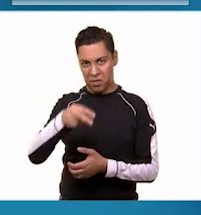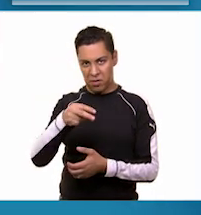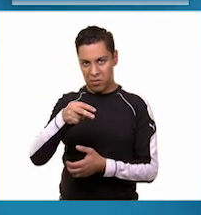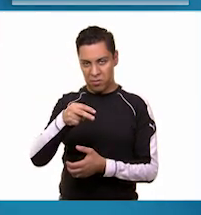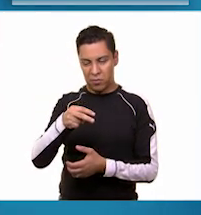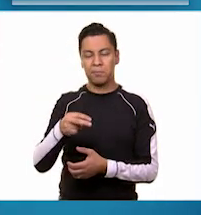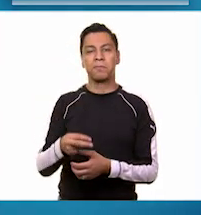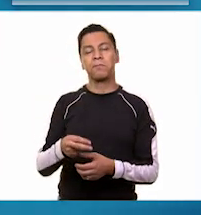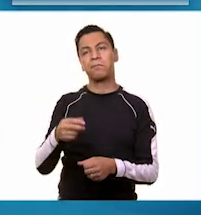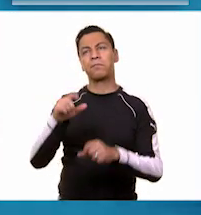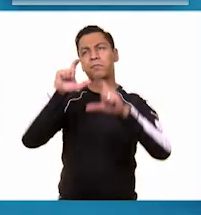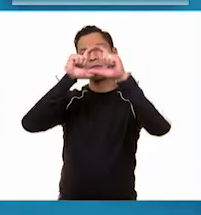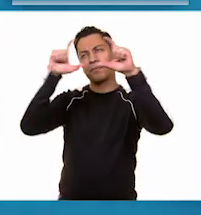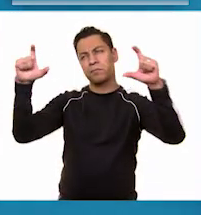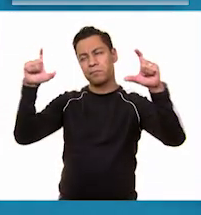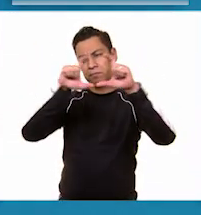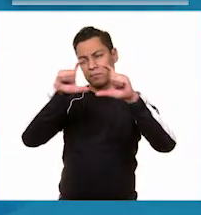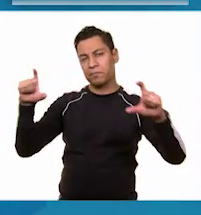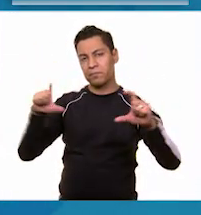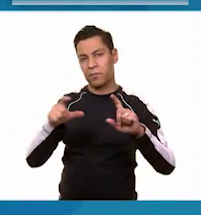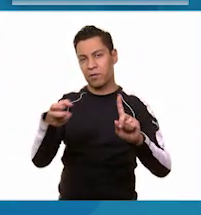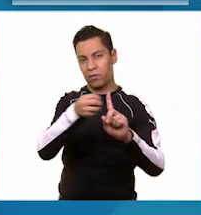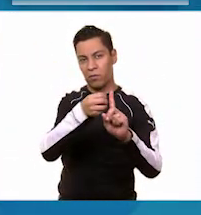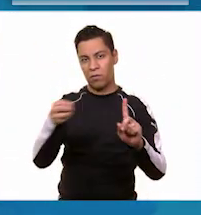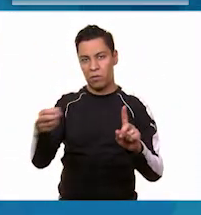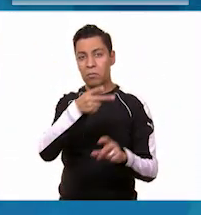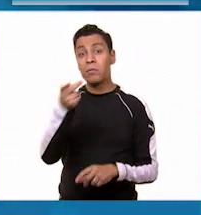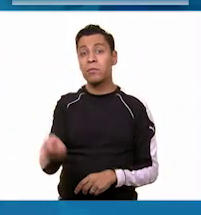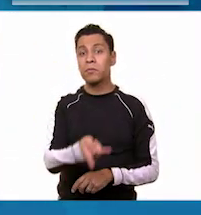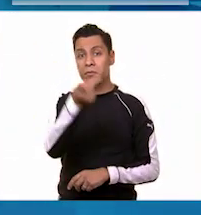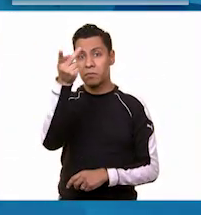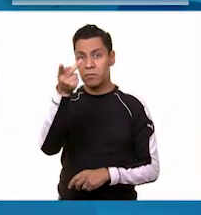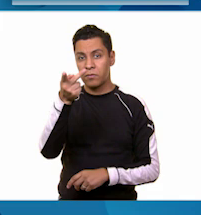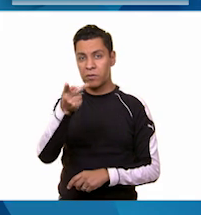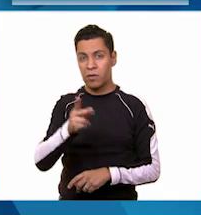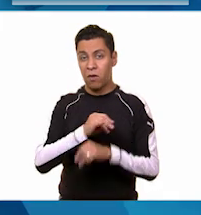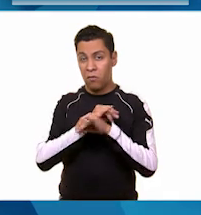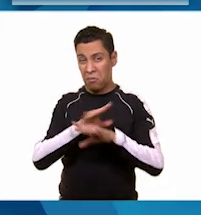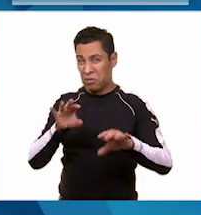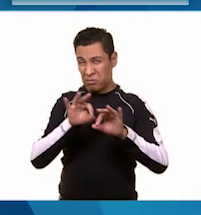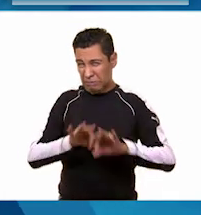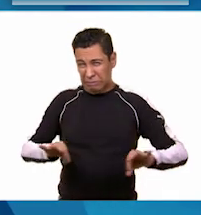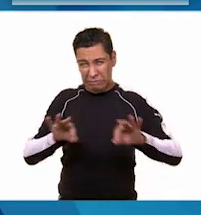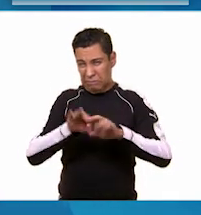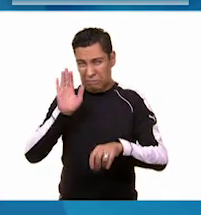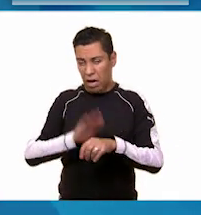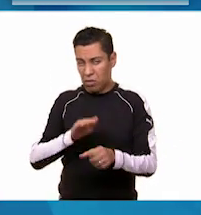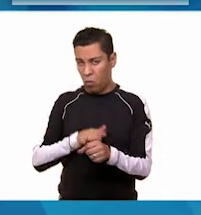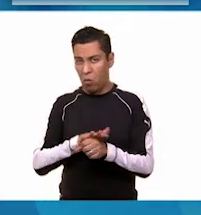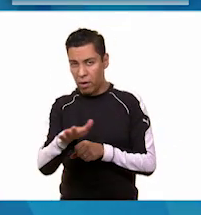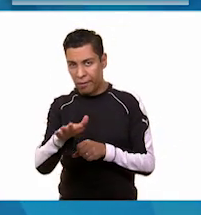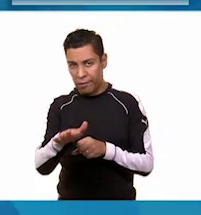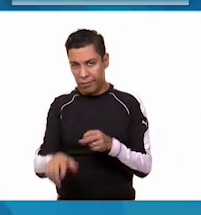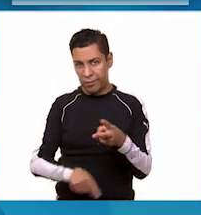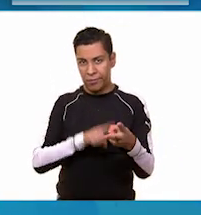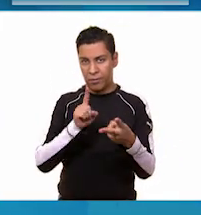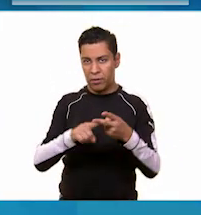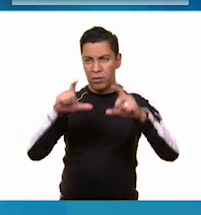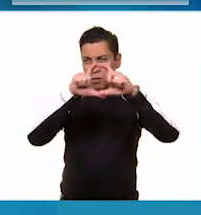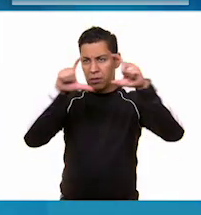su estructura. Responde. ¿Cuál es la información principal de la nota? ¿Qué datos se indican en la